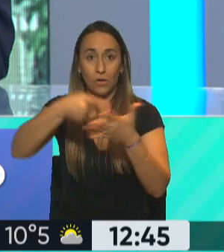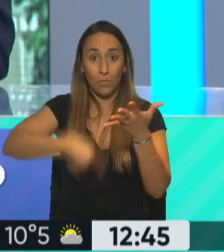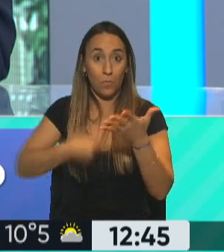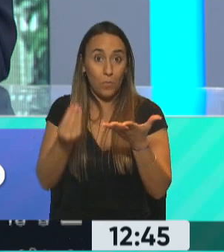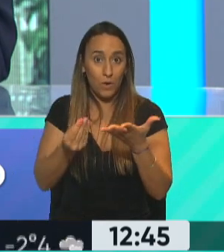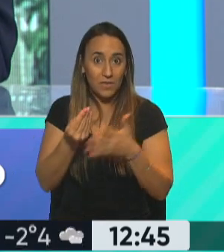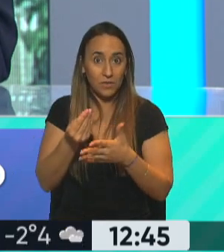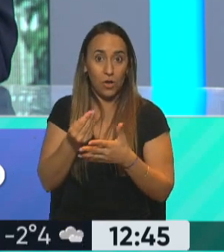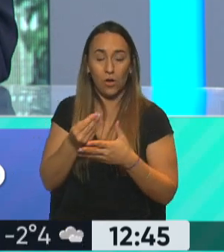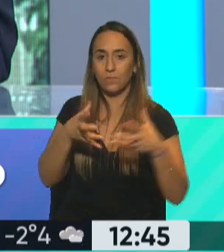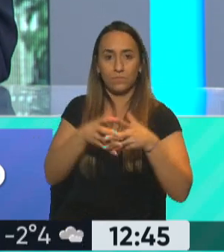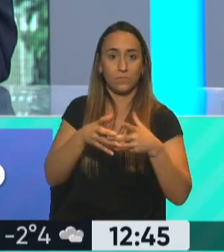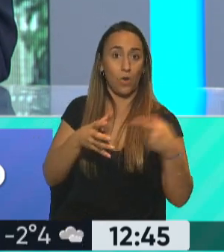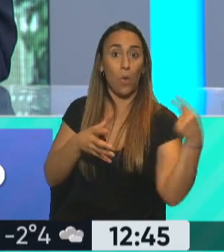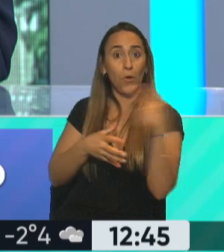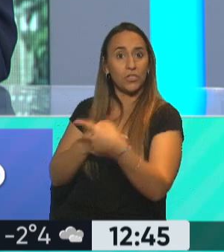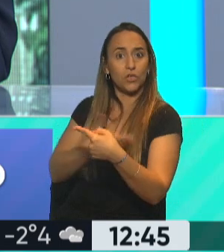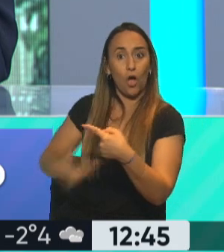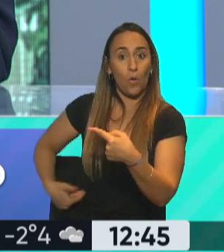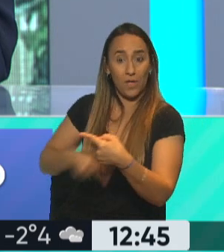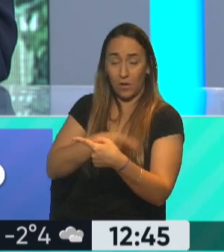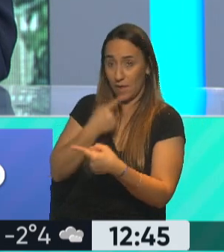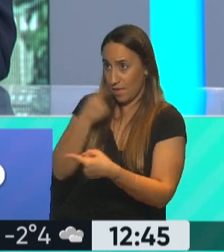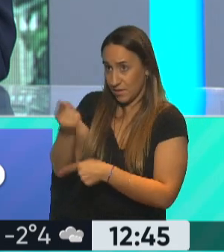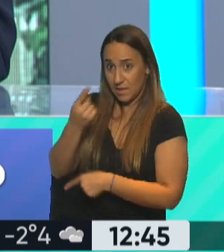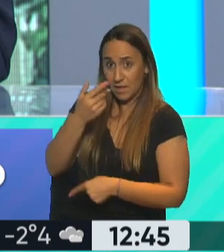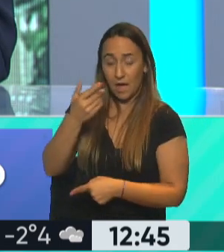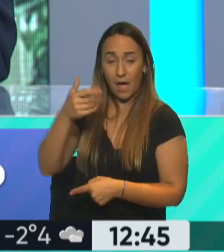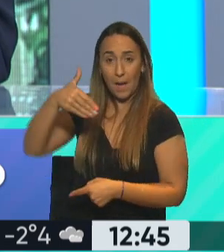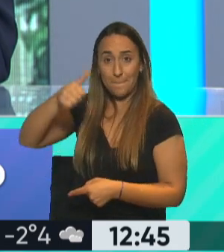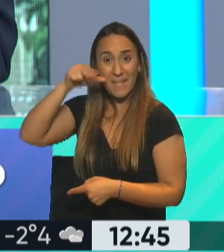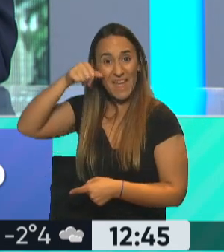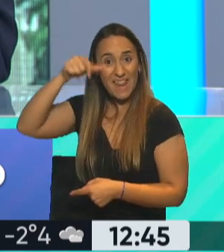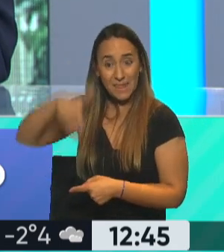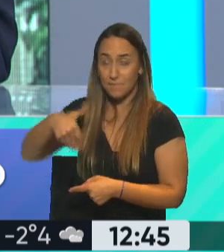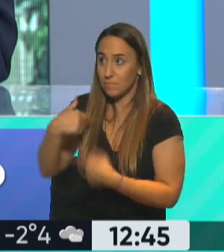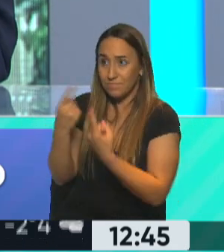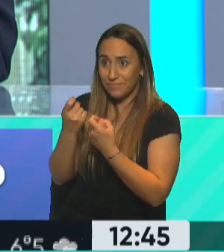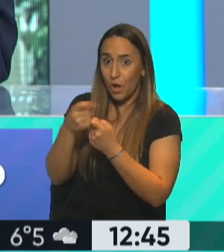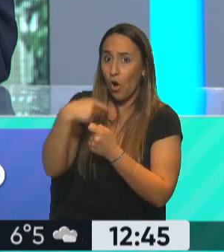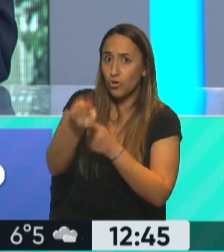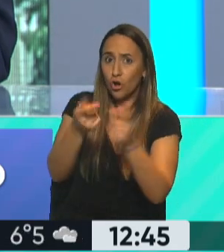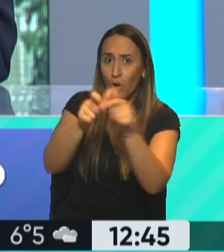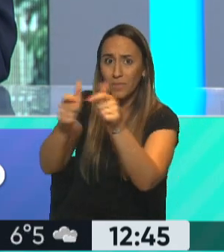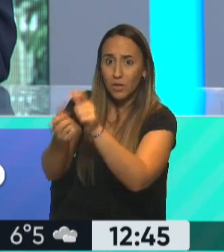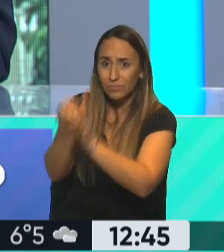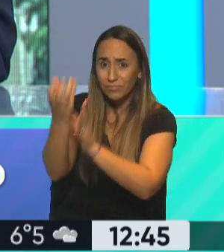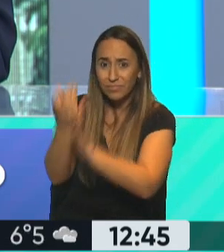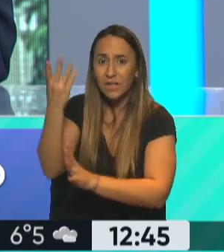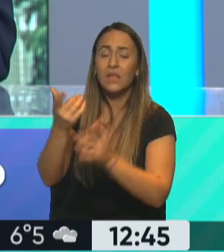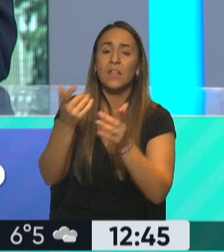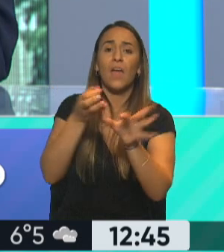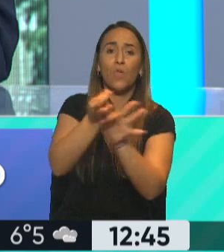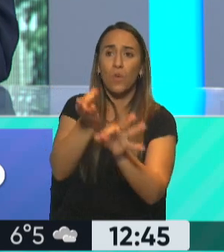señalan al presidente de la Cámara, a Martín Menem, que es necesario conformar otras comisiones, como educación, como